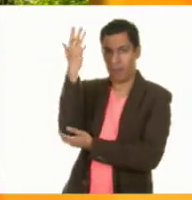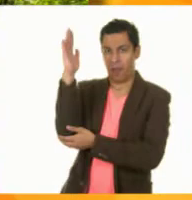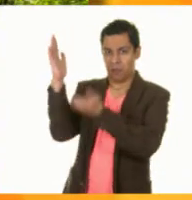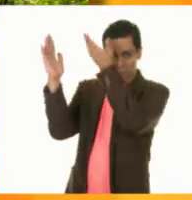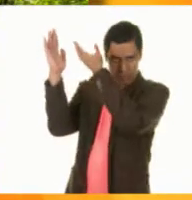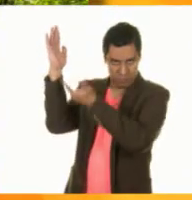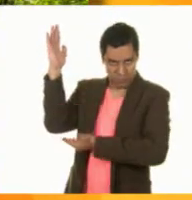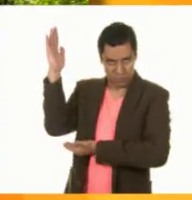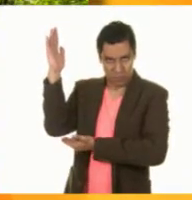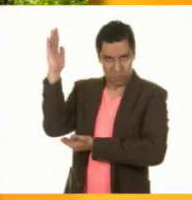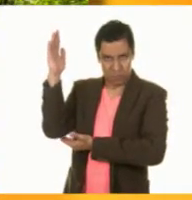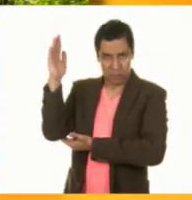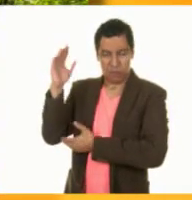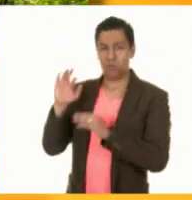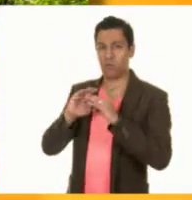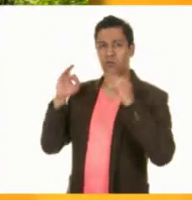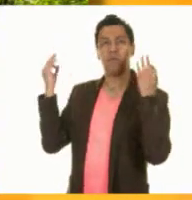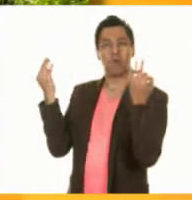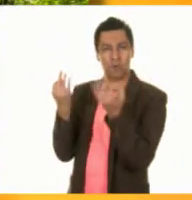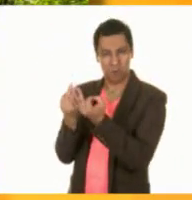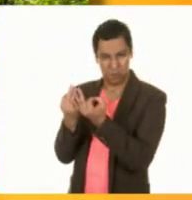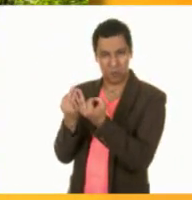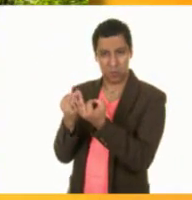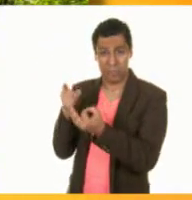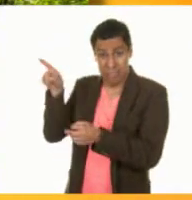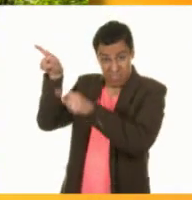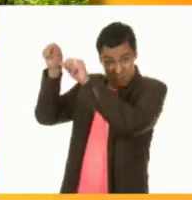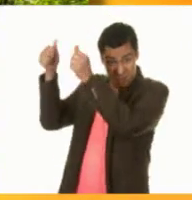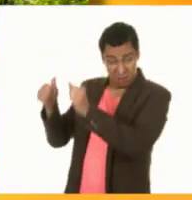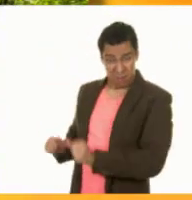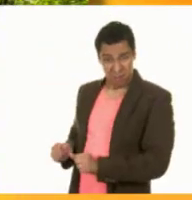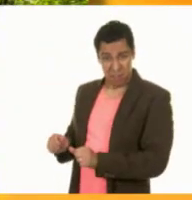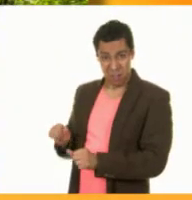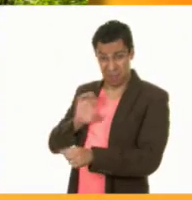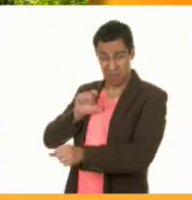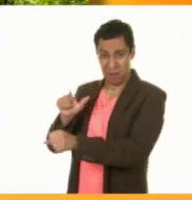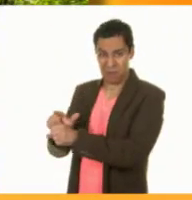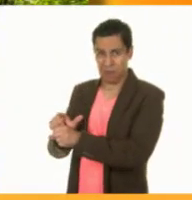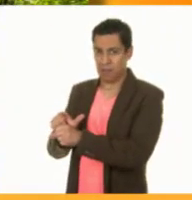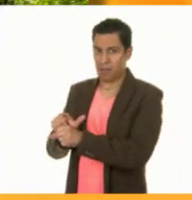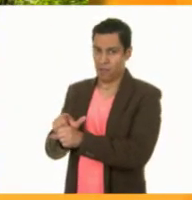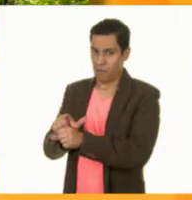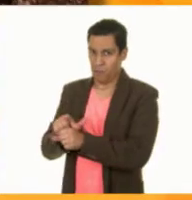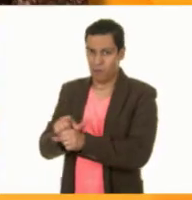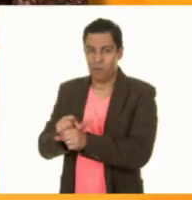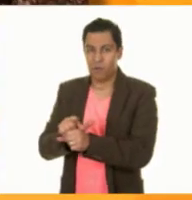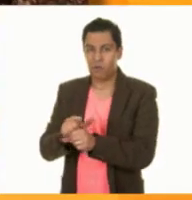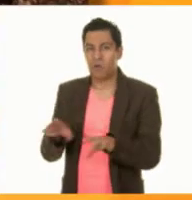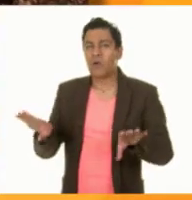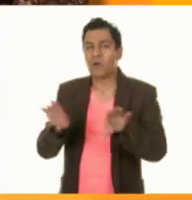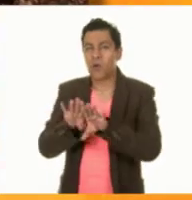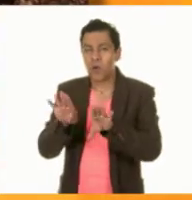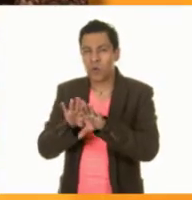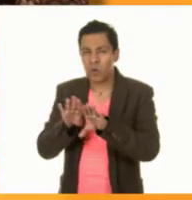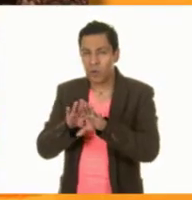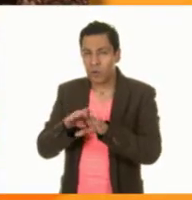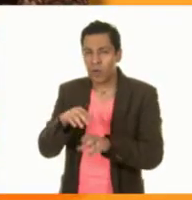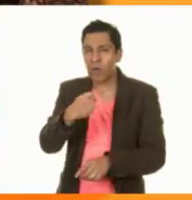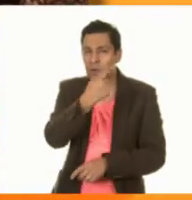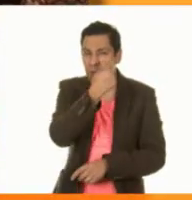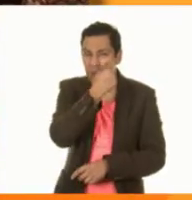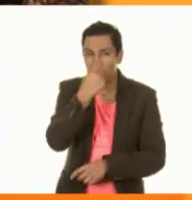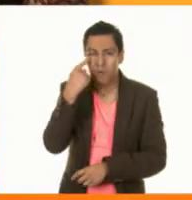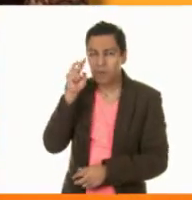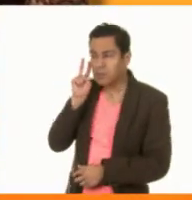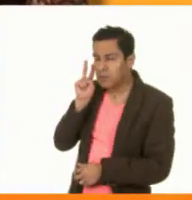estética, pero eso no quiere decir que sea artístico. Lo que lo puede transformar en objeto artístico es mi mirada que está